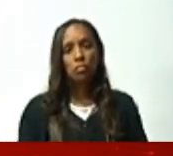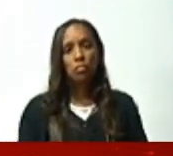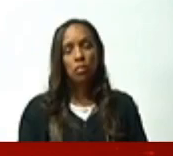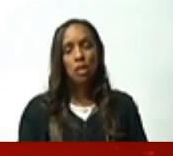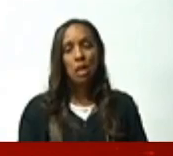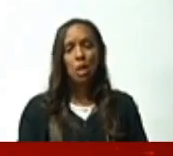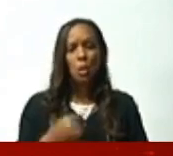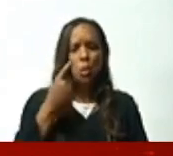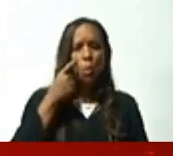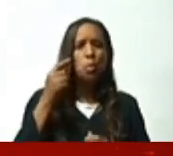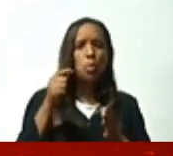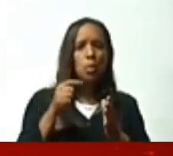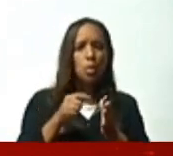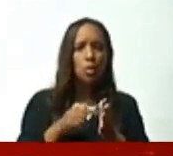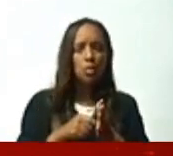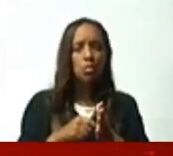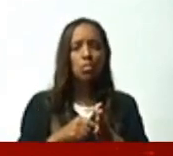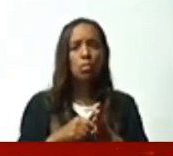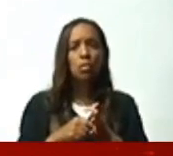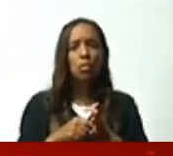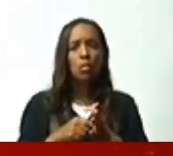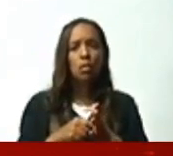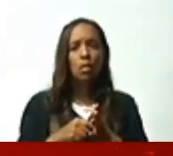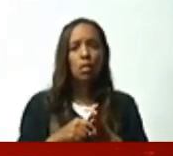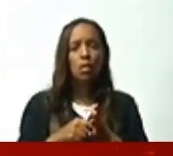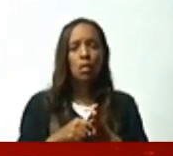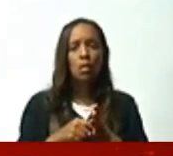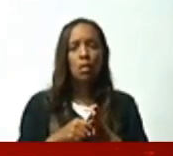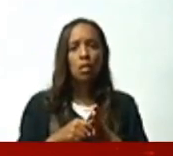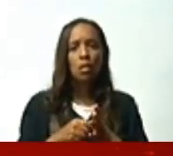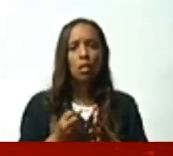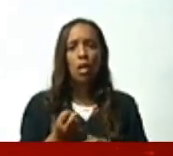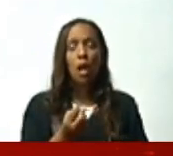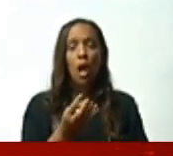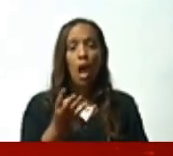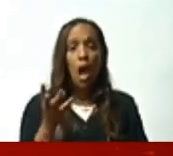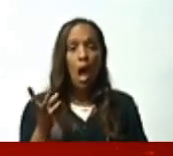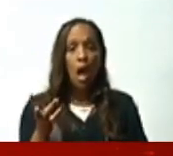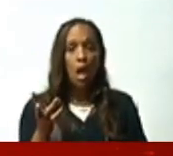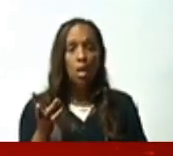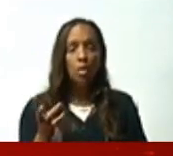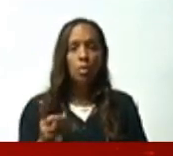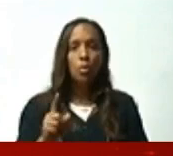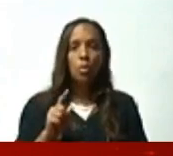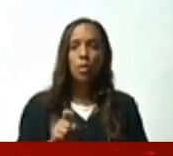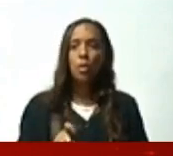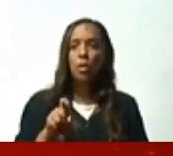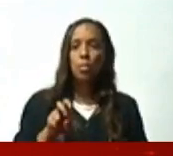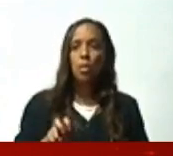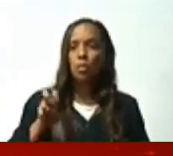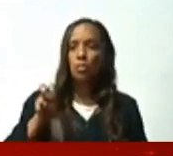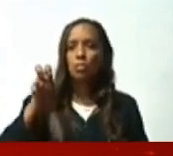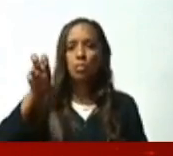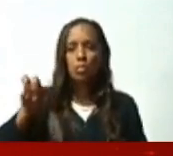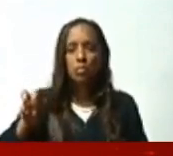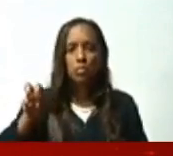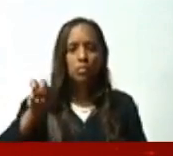atrás y le decían: tírame una foto porque de aquí voy para el Ceibo, tírame otra foto porque voy para San Pedro,